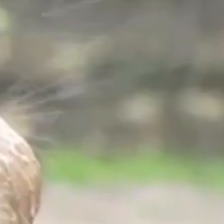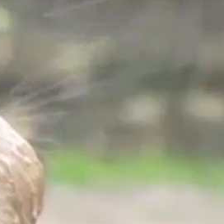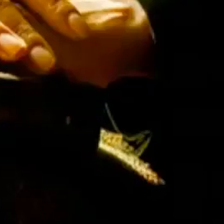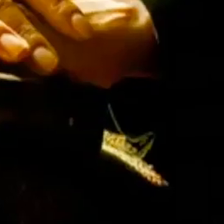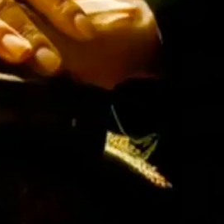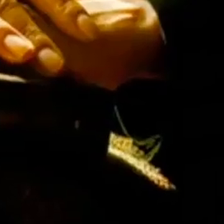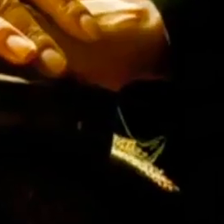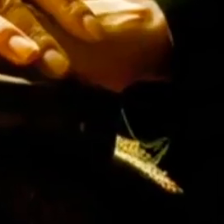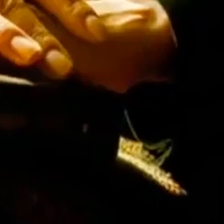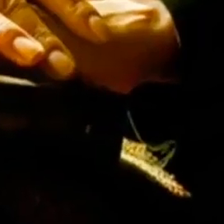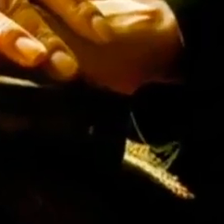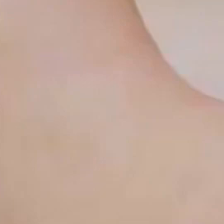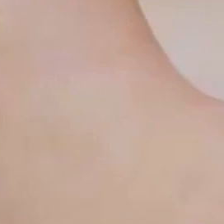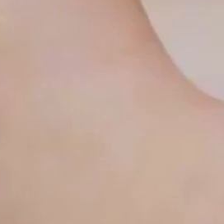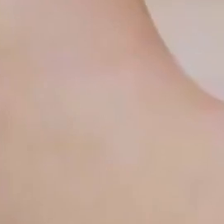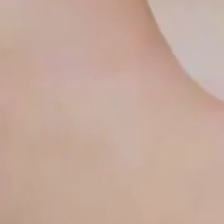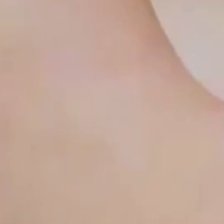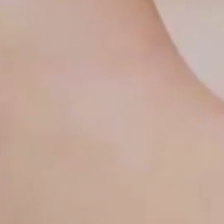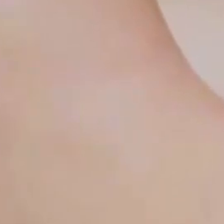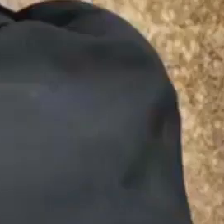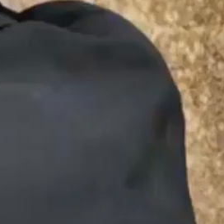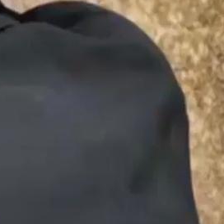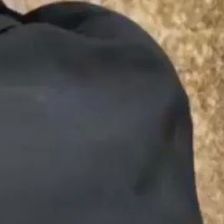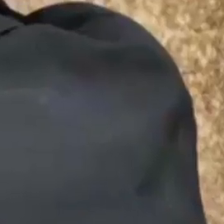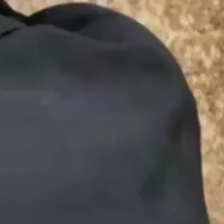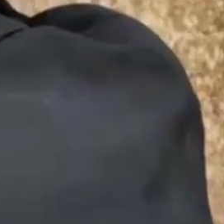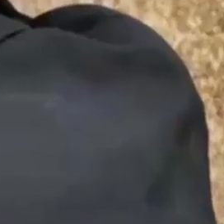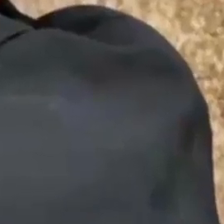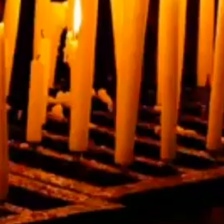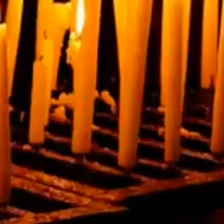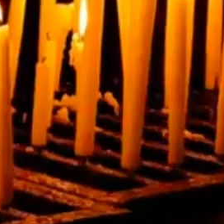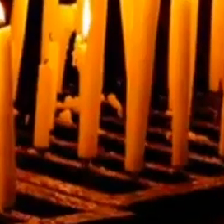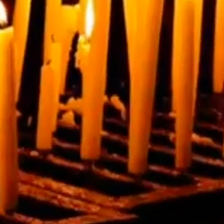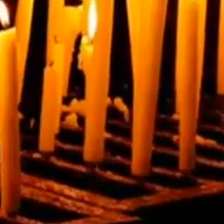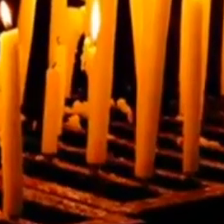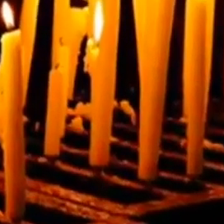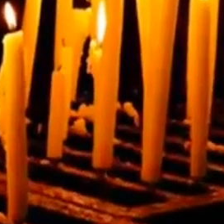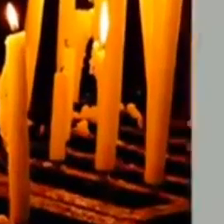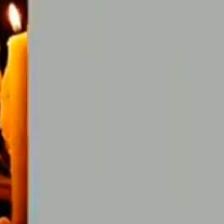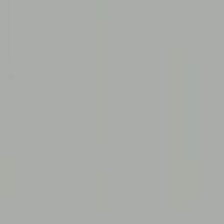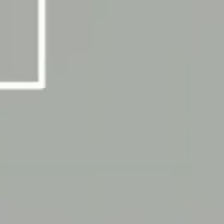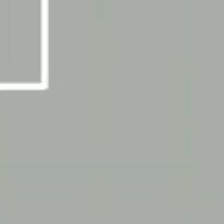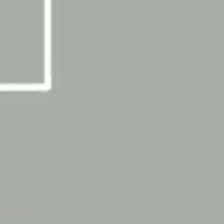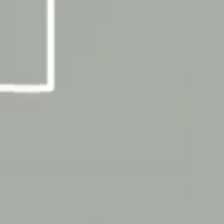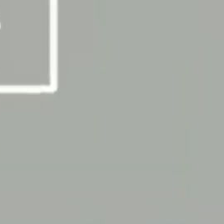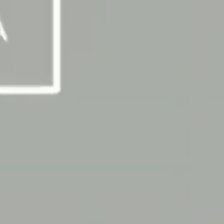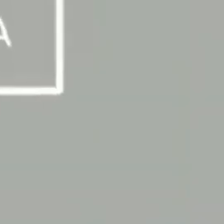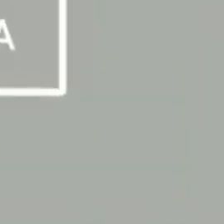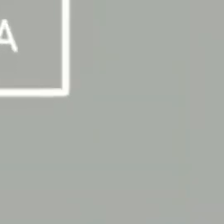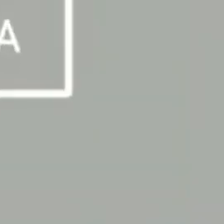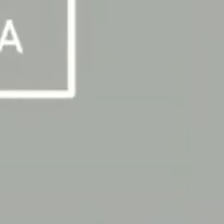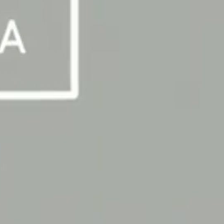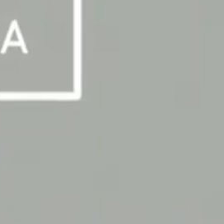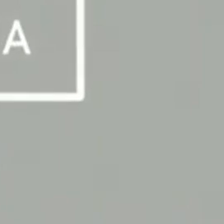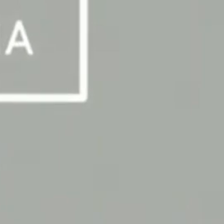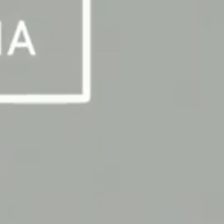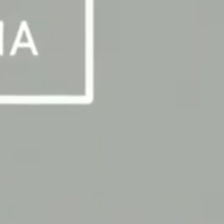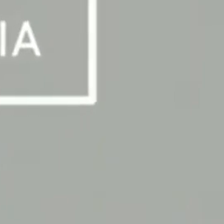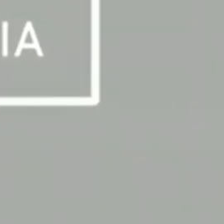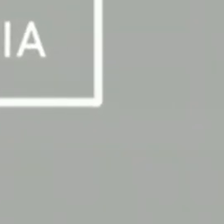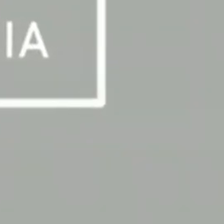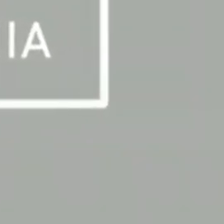participa desde tu casa en esta transmisión extraordinaria este jueves 14 de mayo a las 9 de la noche. El Perú es